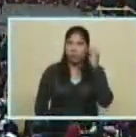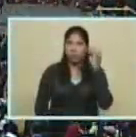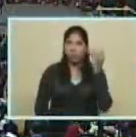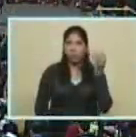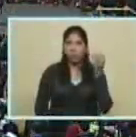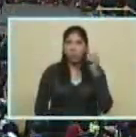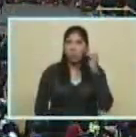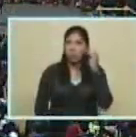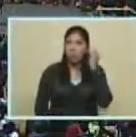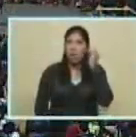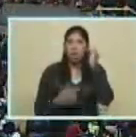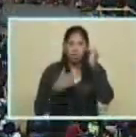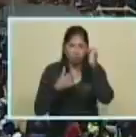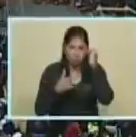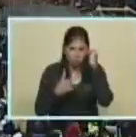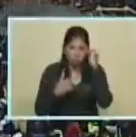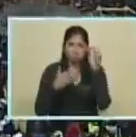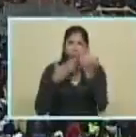Yo les agradezco